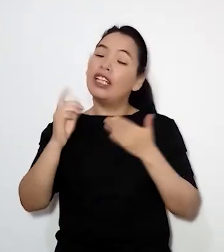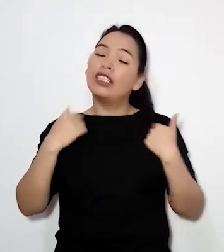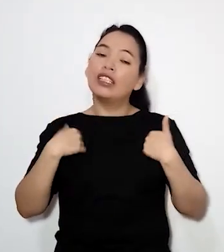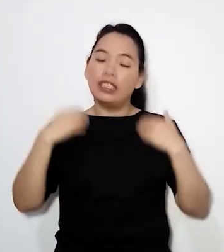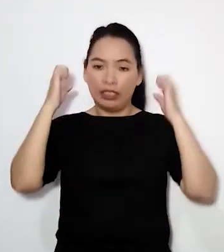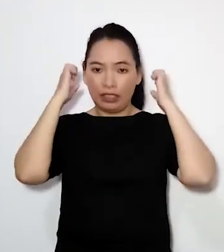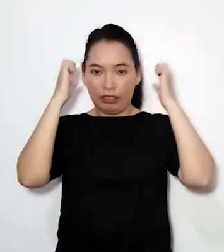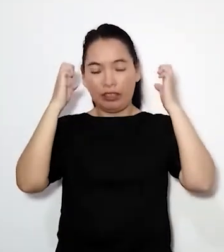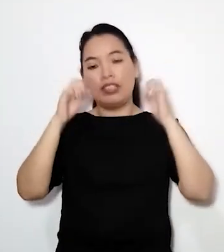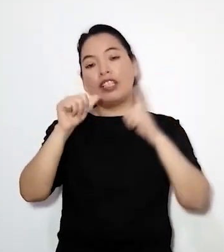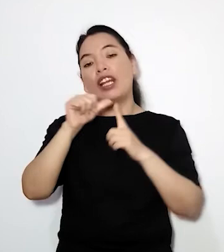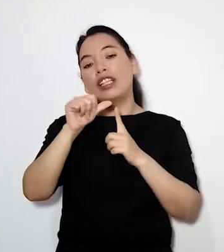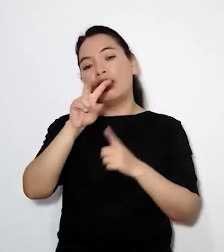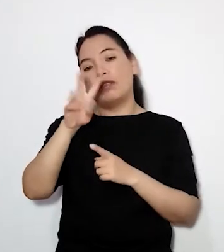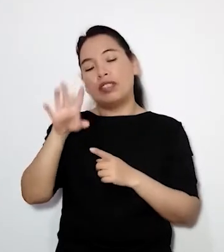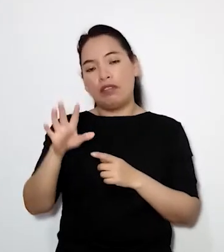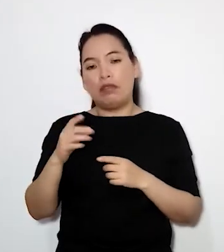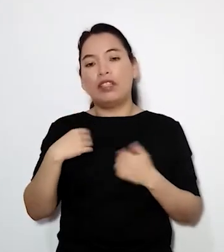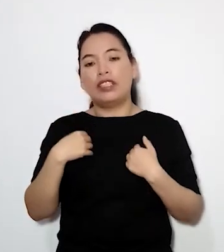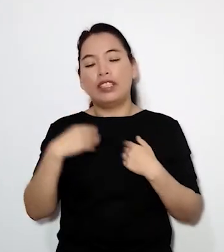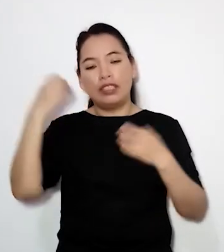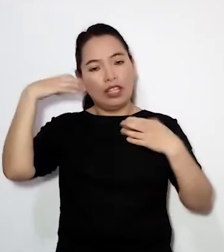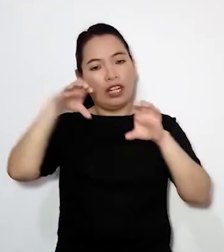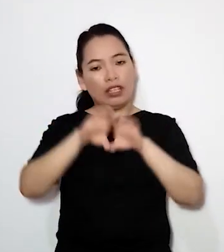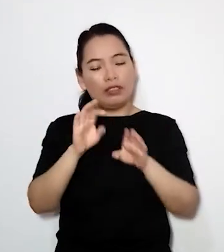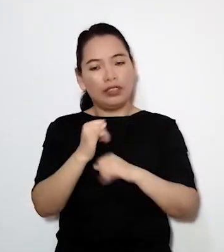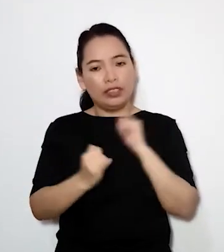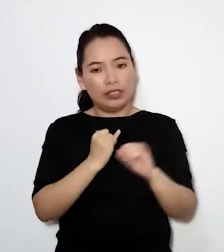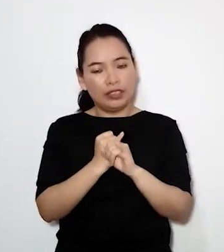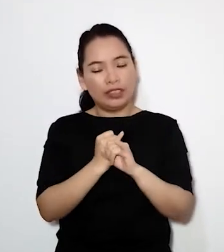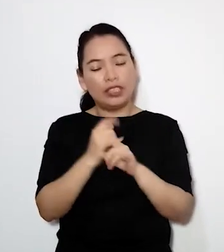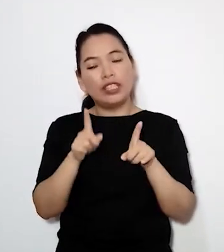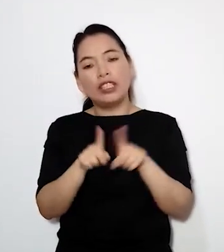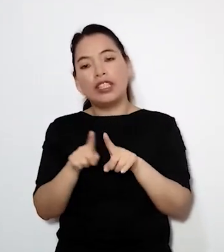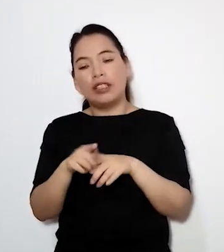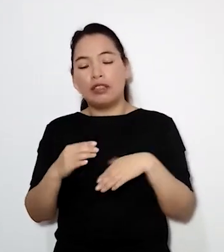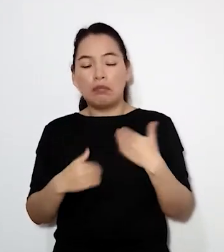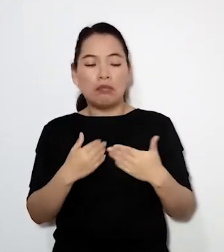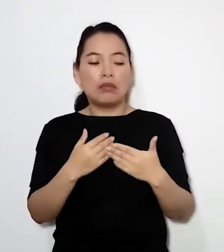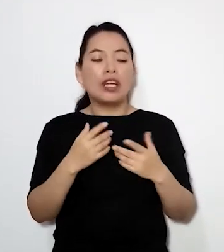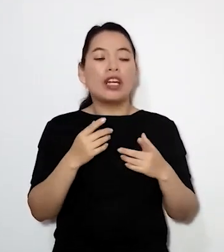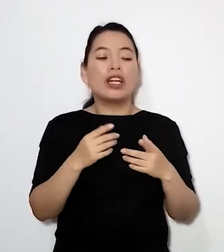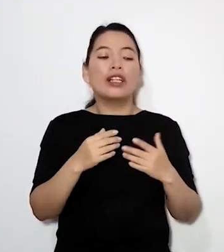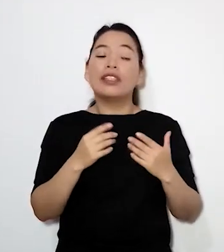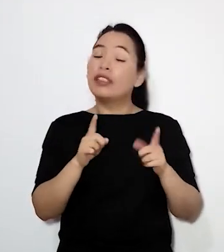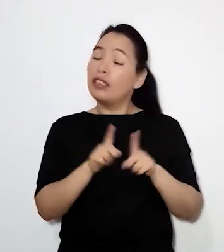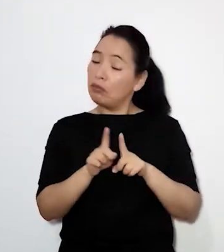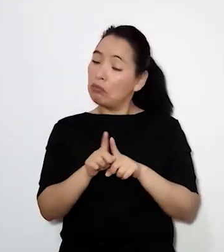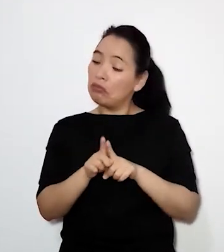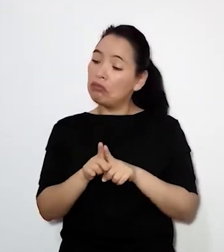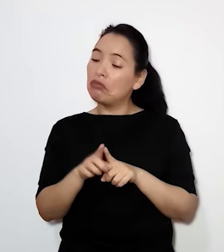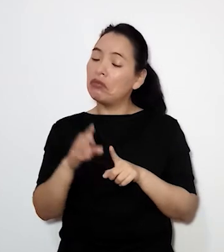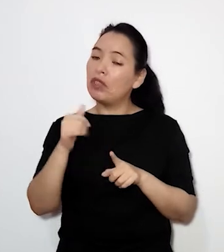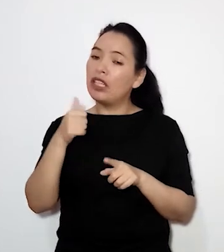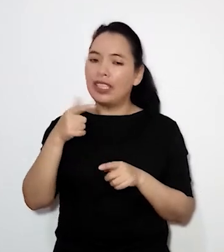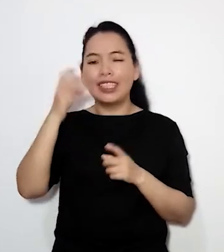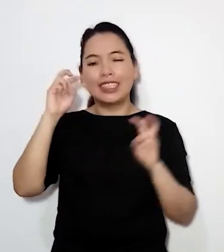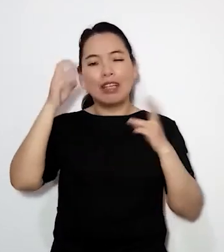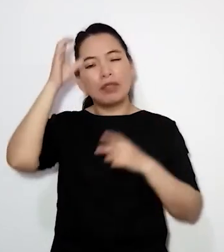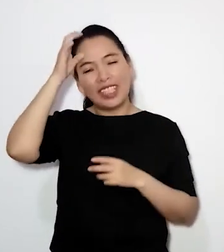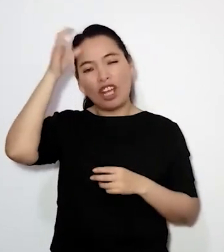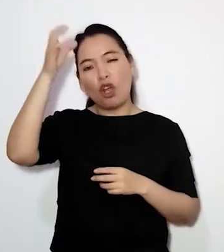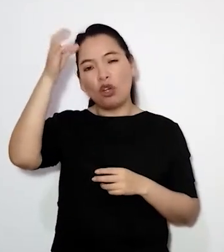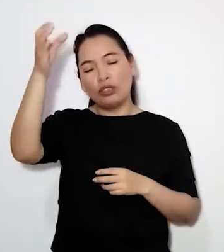con discapacidad, y también avances en términos conceptuales, en términos de conceptualización.